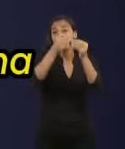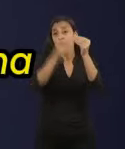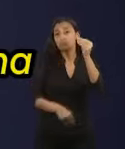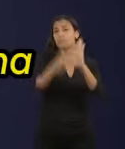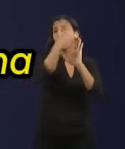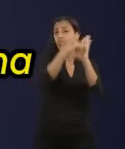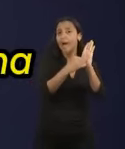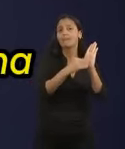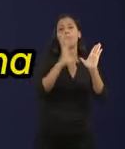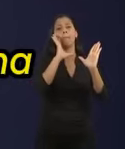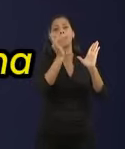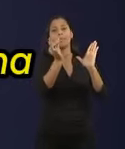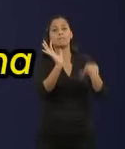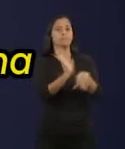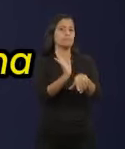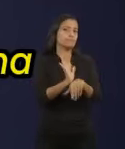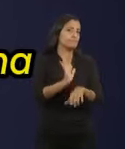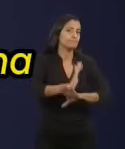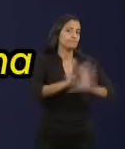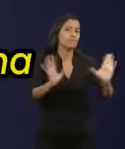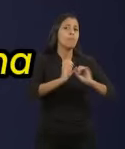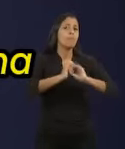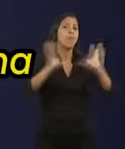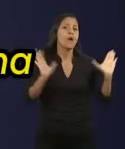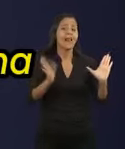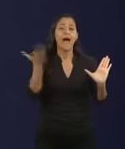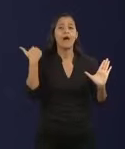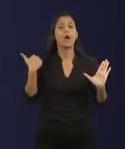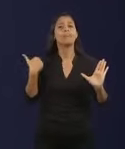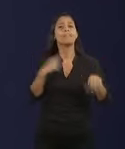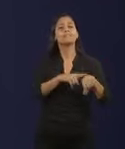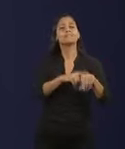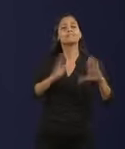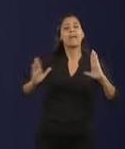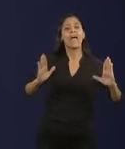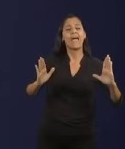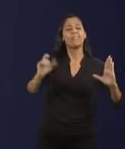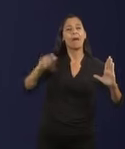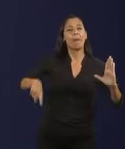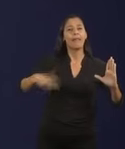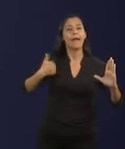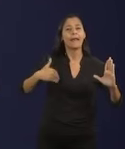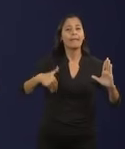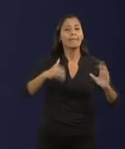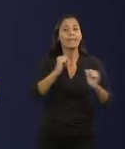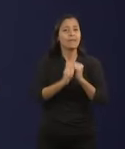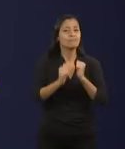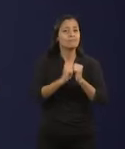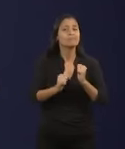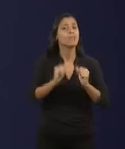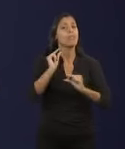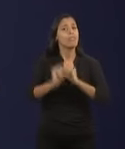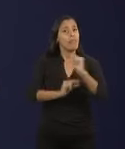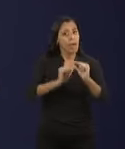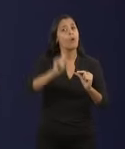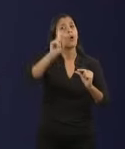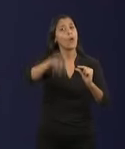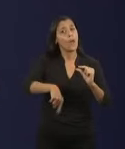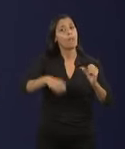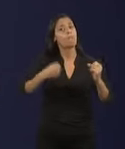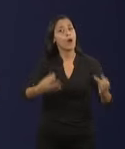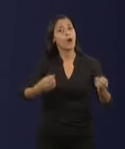dan indicios que efectivamente una de las peores etapas en la historia están de a poco llegando a